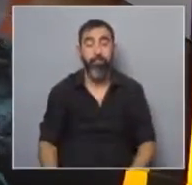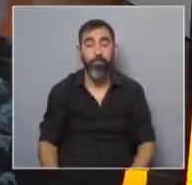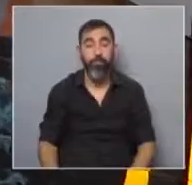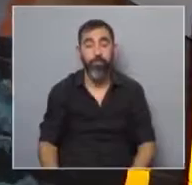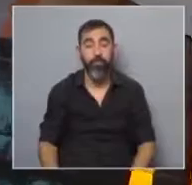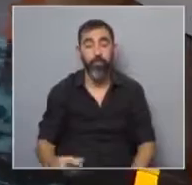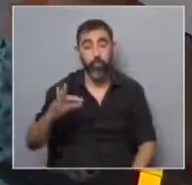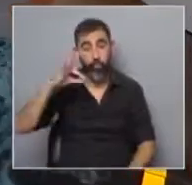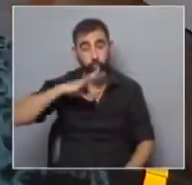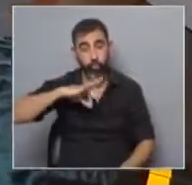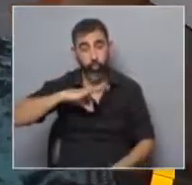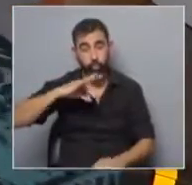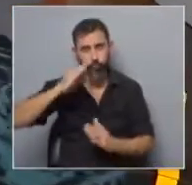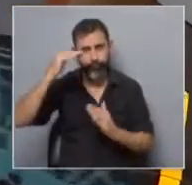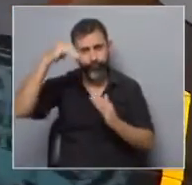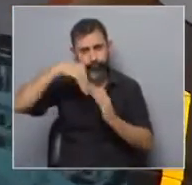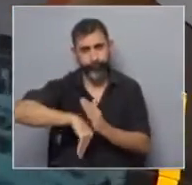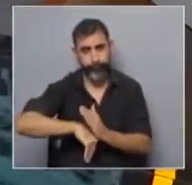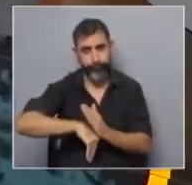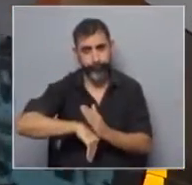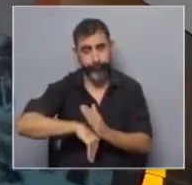los salarios cayeron mucho,